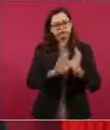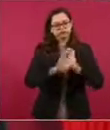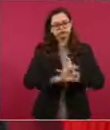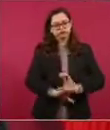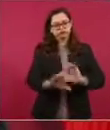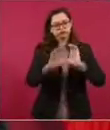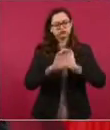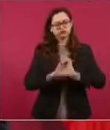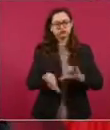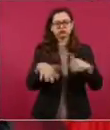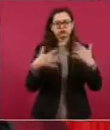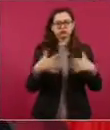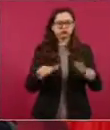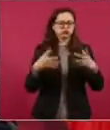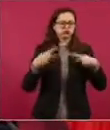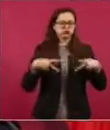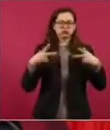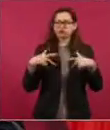escucharon muchos